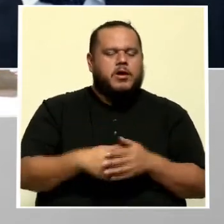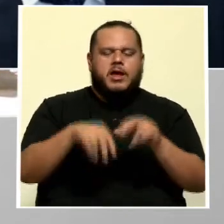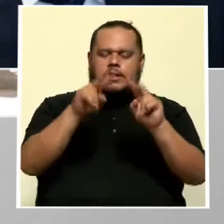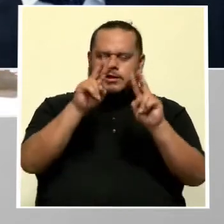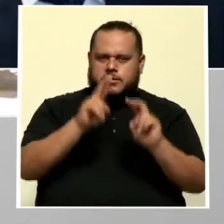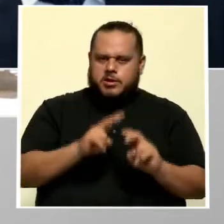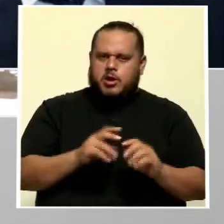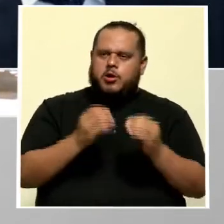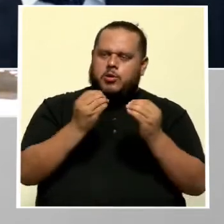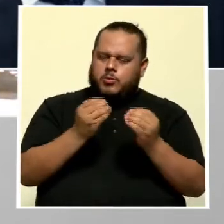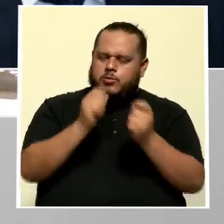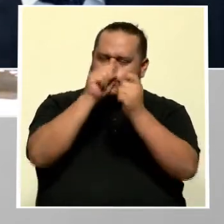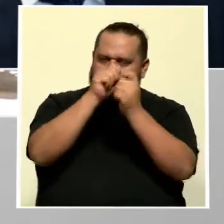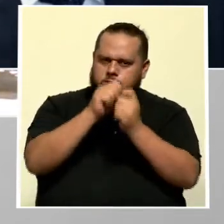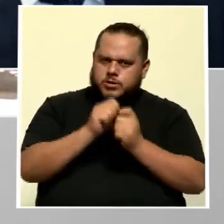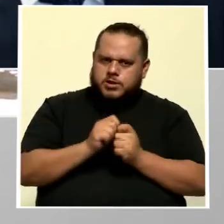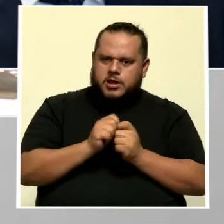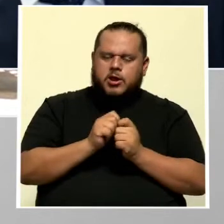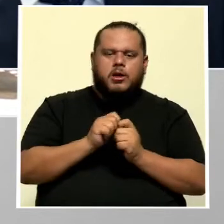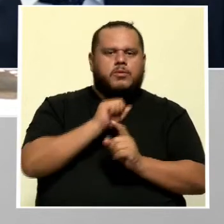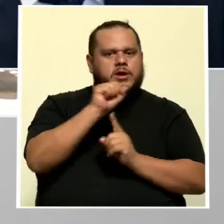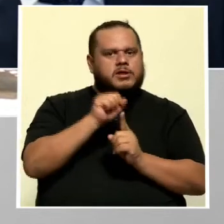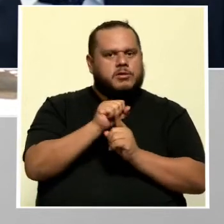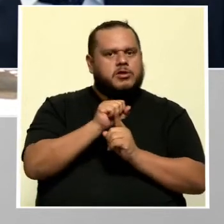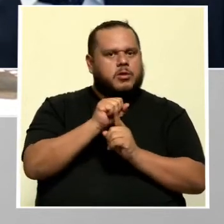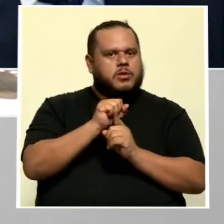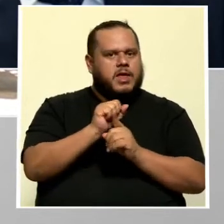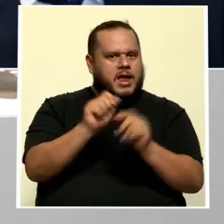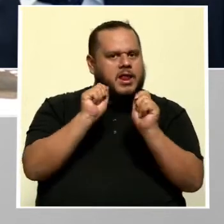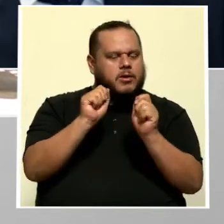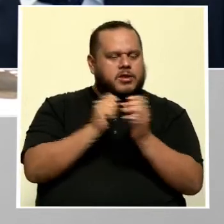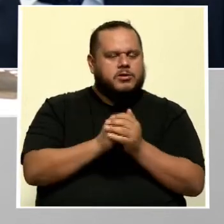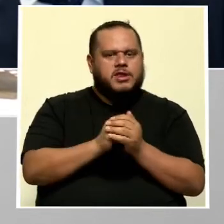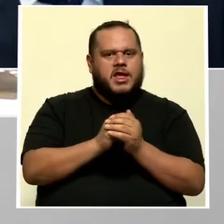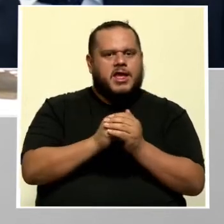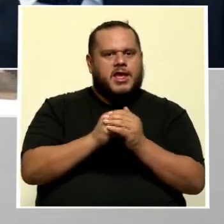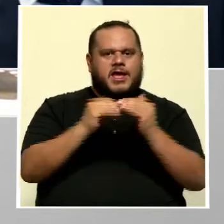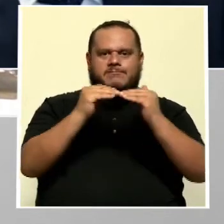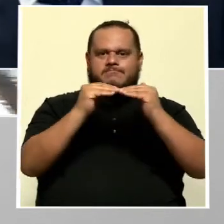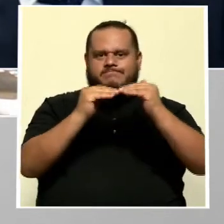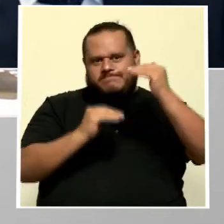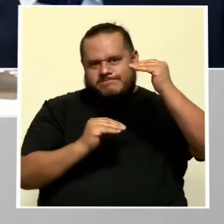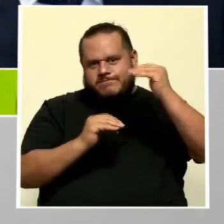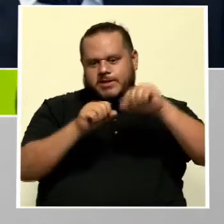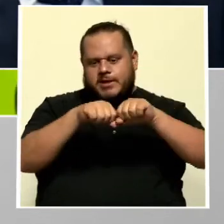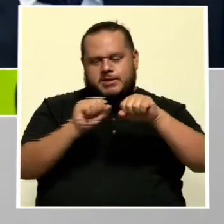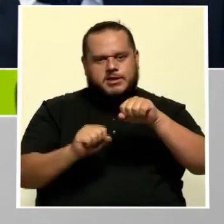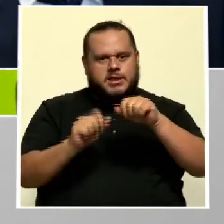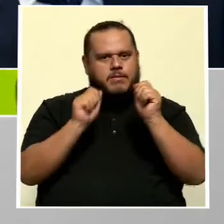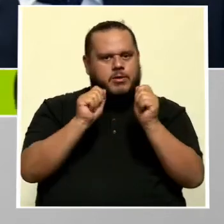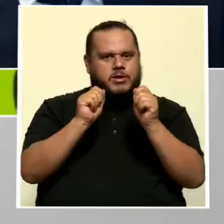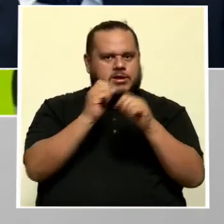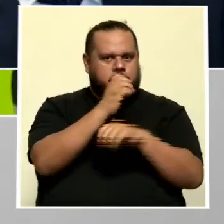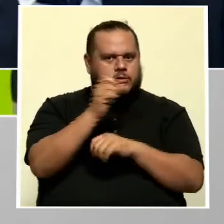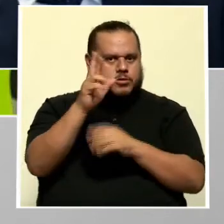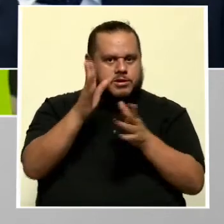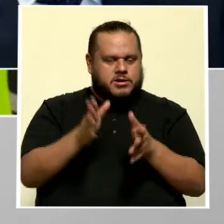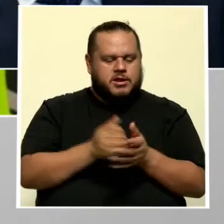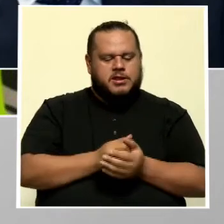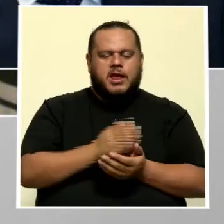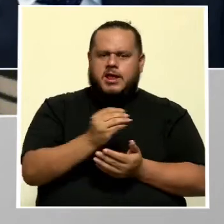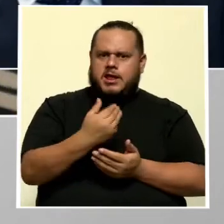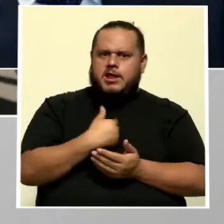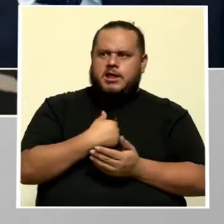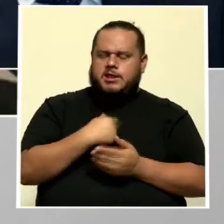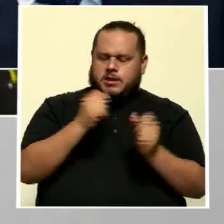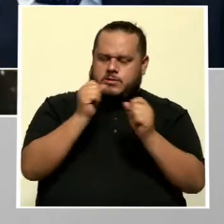analizado con mucho detalle por el Estado de la Educación, de inequidad en el sistema educativo costarricense. Y tengo